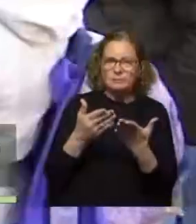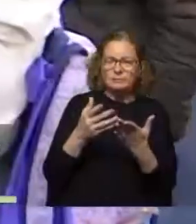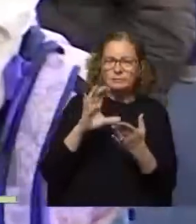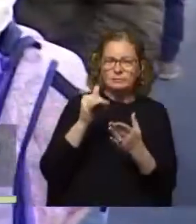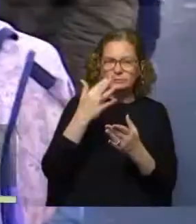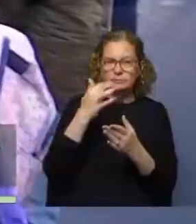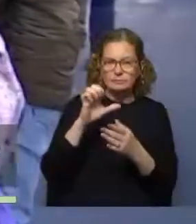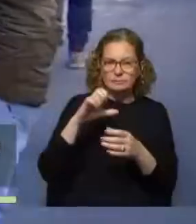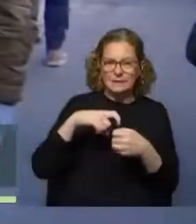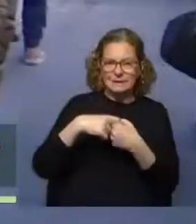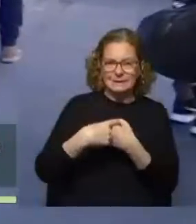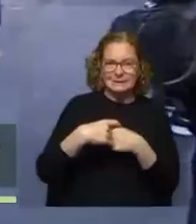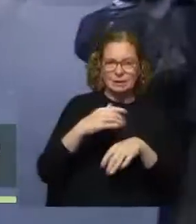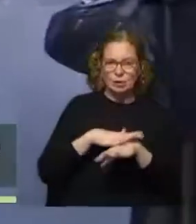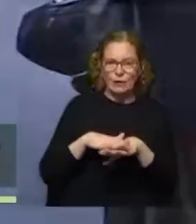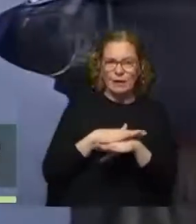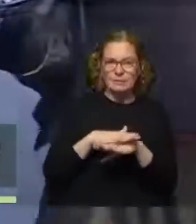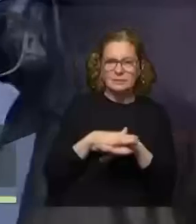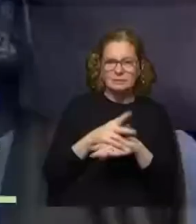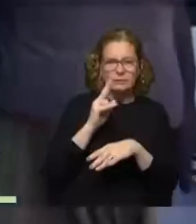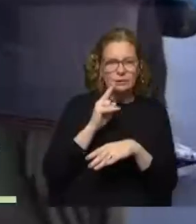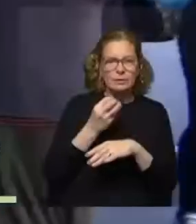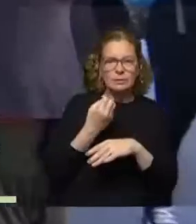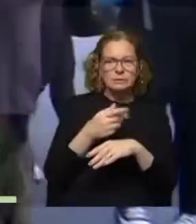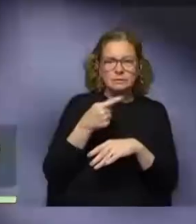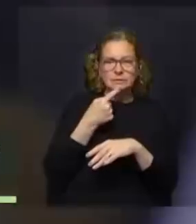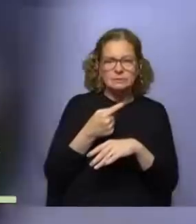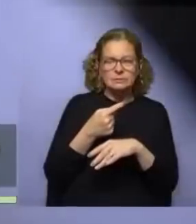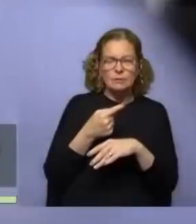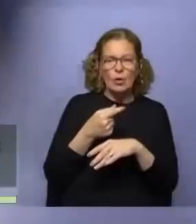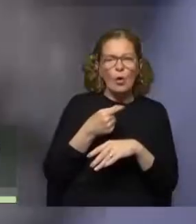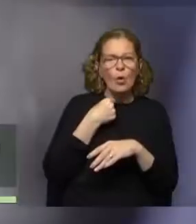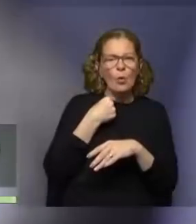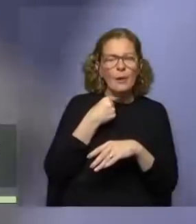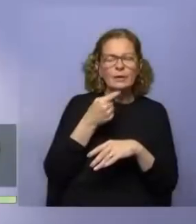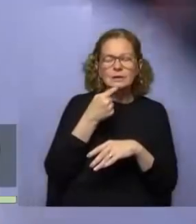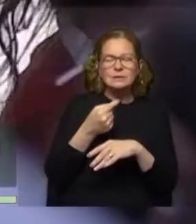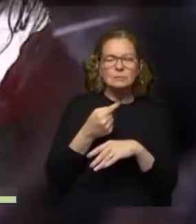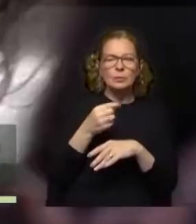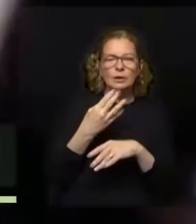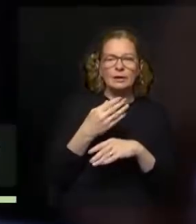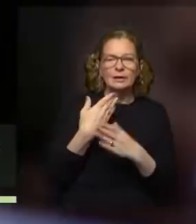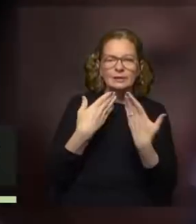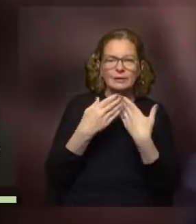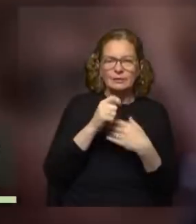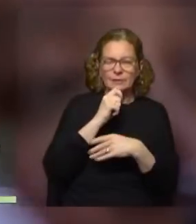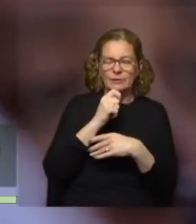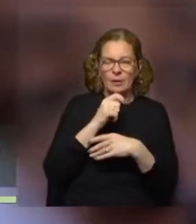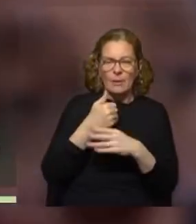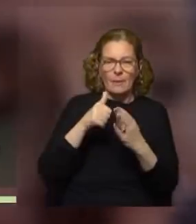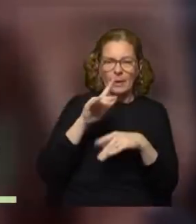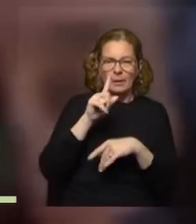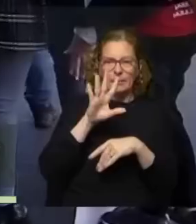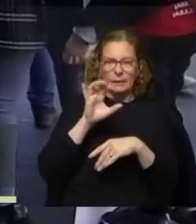cofre y con los sindicatos de base este viendo Por qué definimos las ocupaciones que definimos que entrevistamos más amadas en